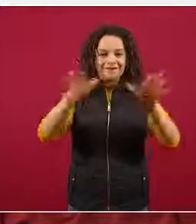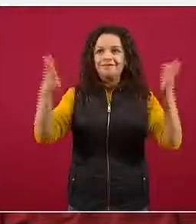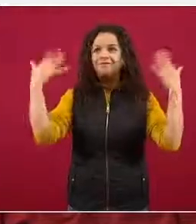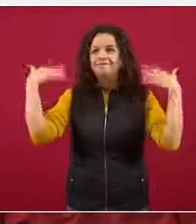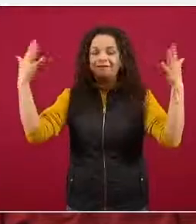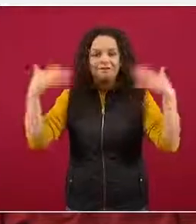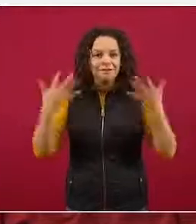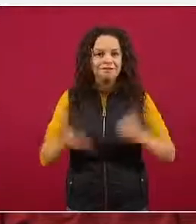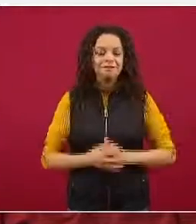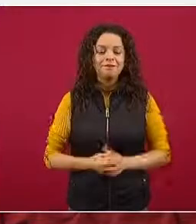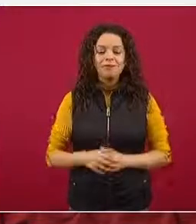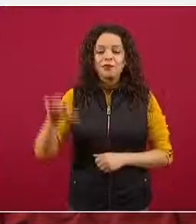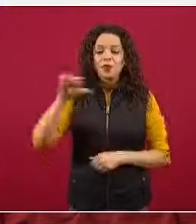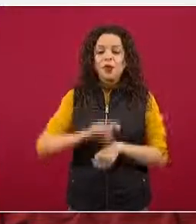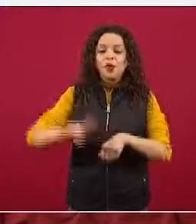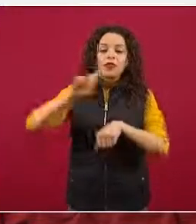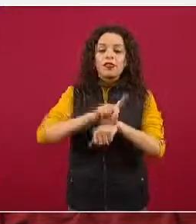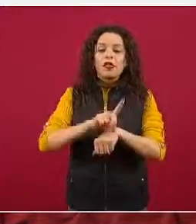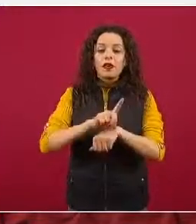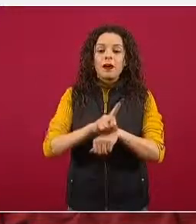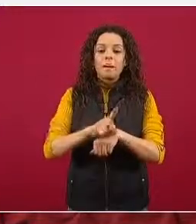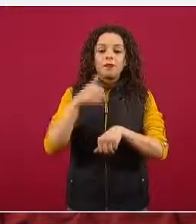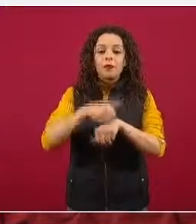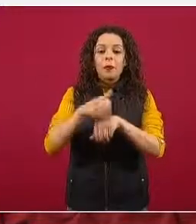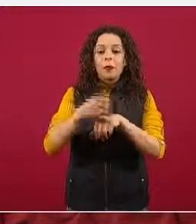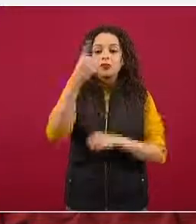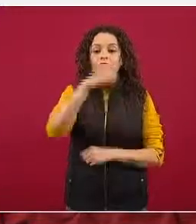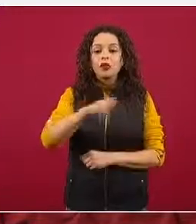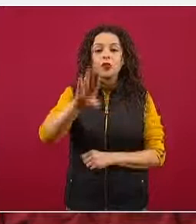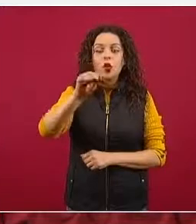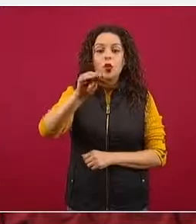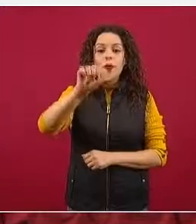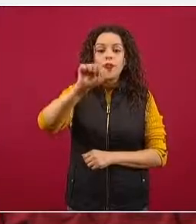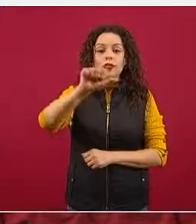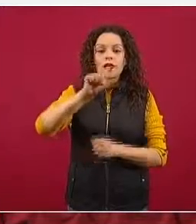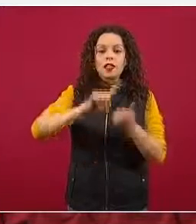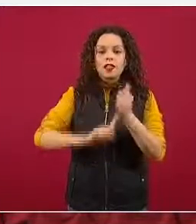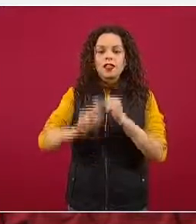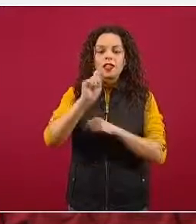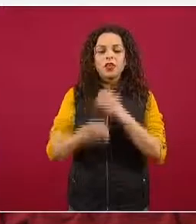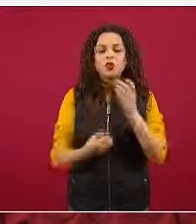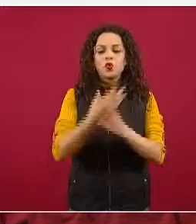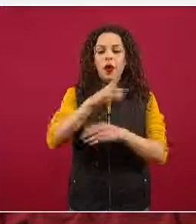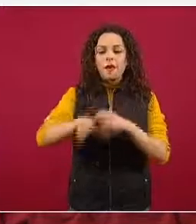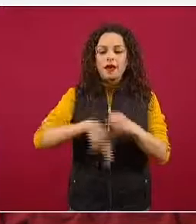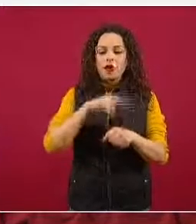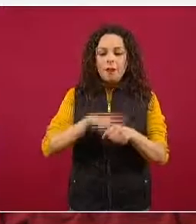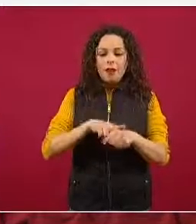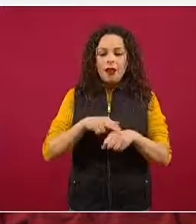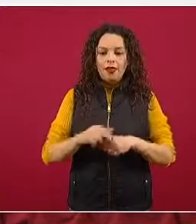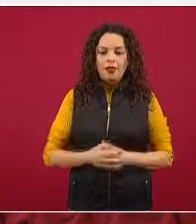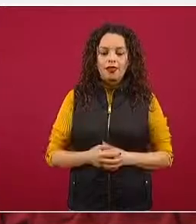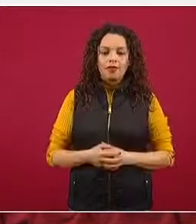en el día número 196 de la nueva normalidad. Esta